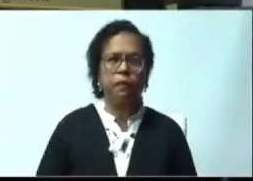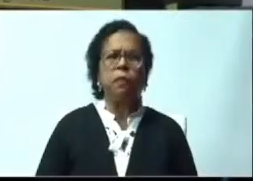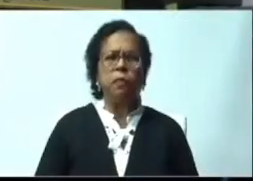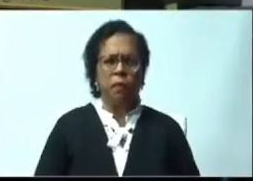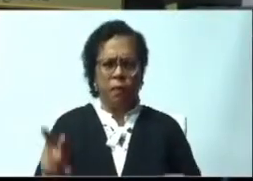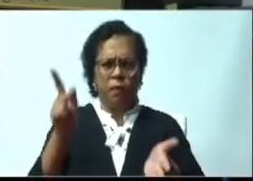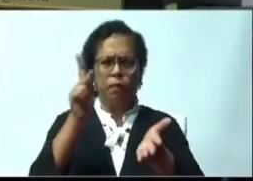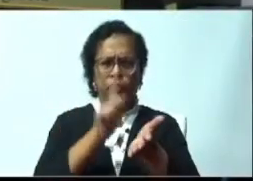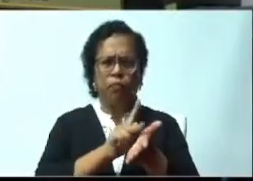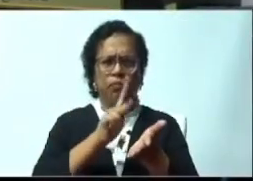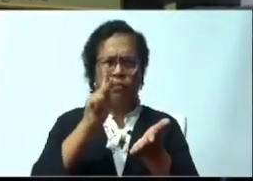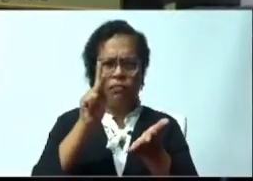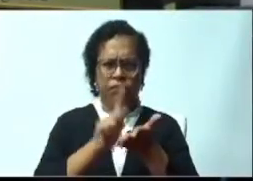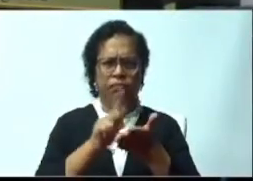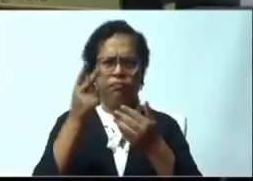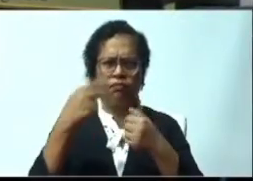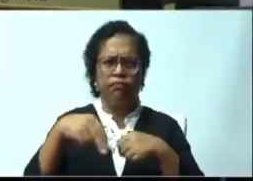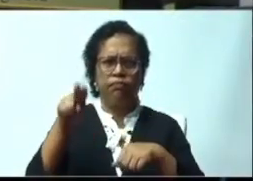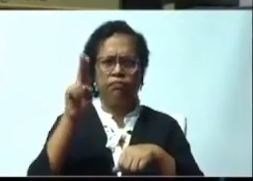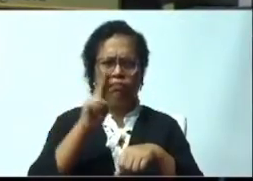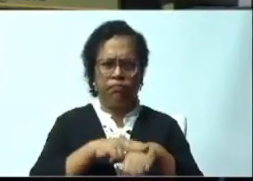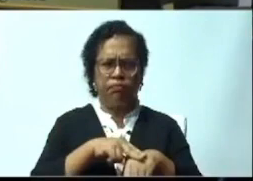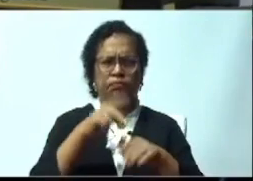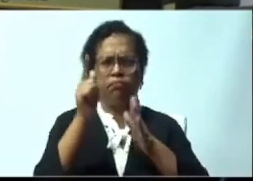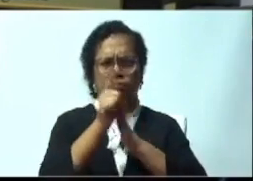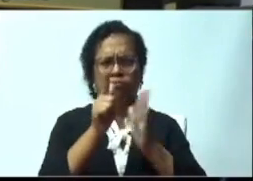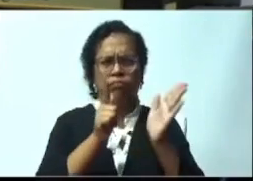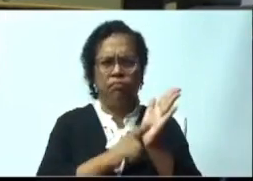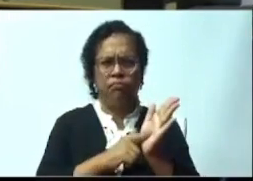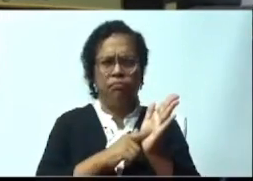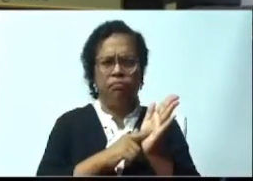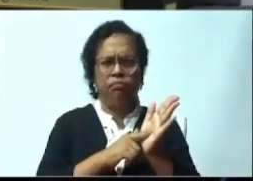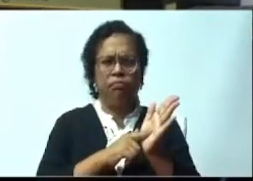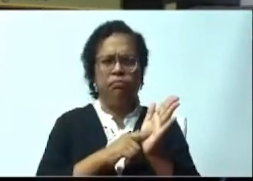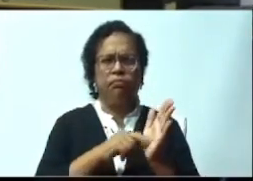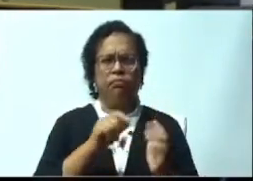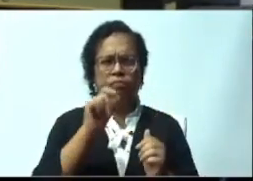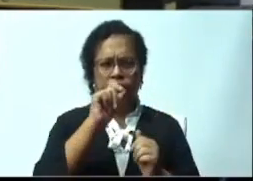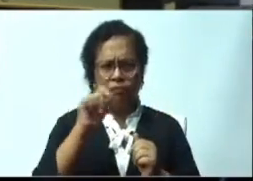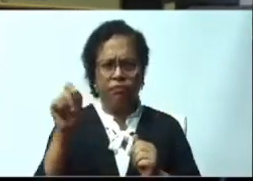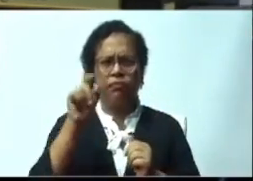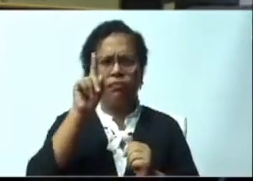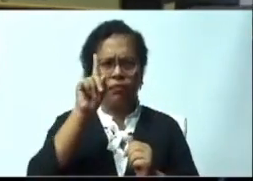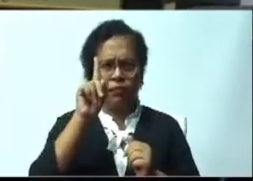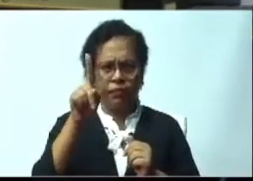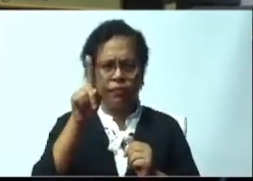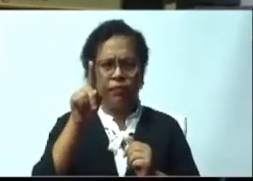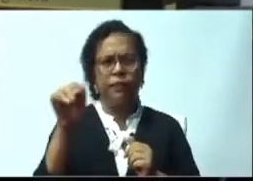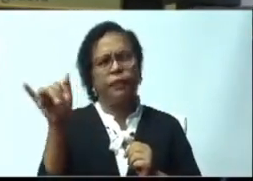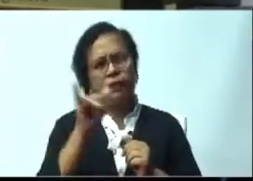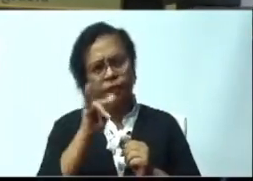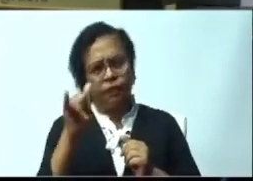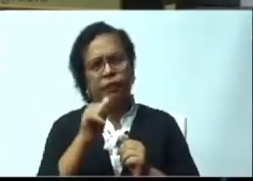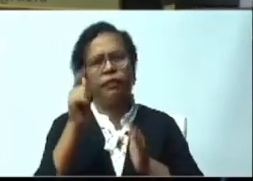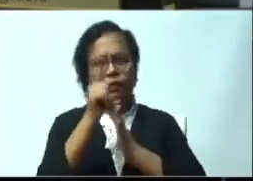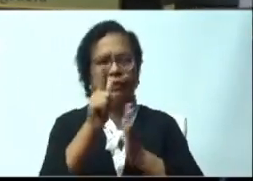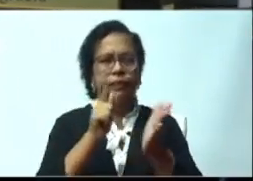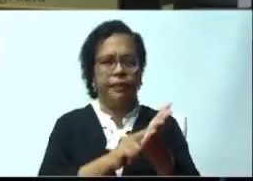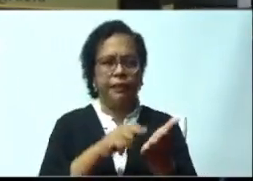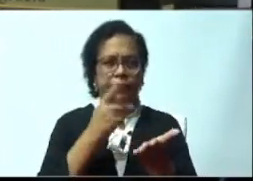Constitución y por la Ley 1-12 de Estrategia Nacional de Desarrollo y la misma Ley Orgánica de